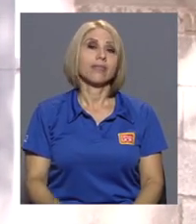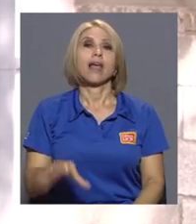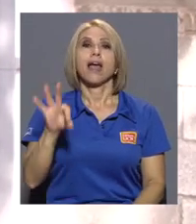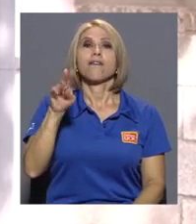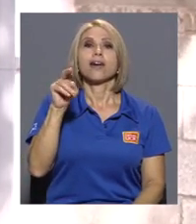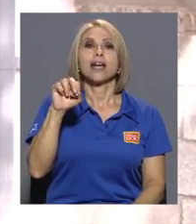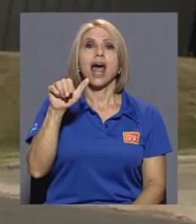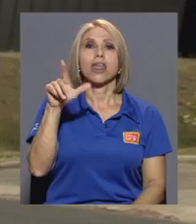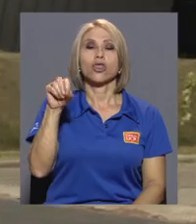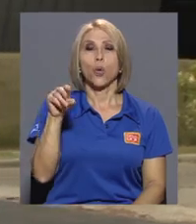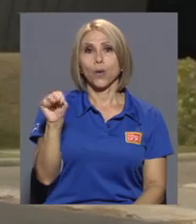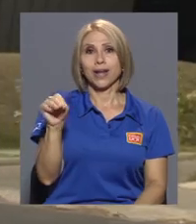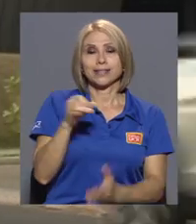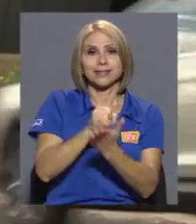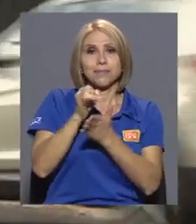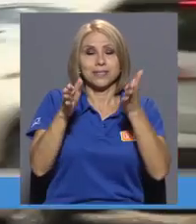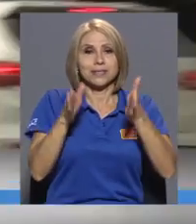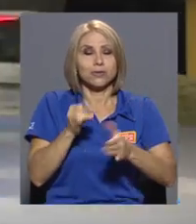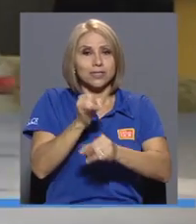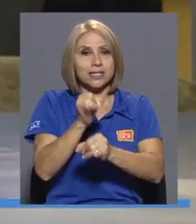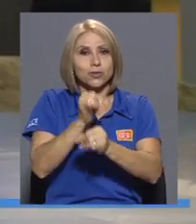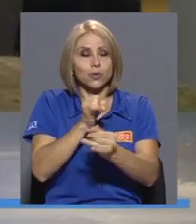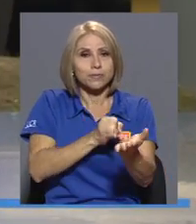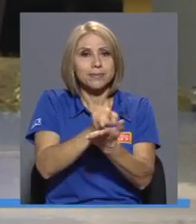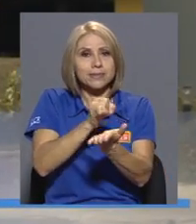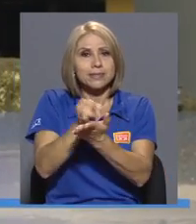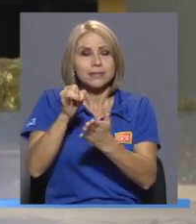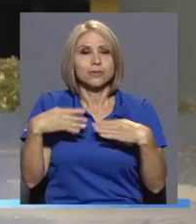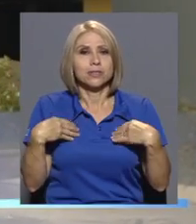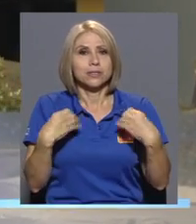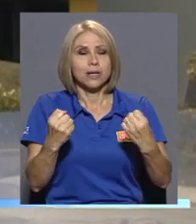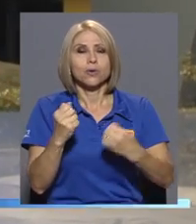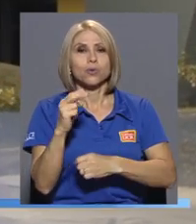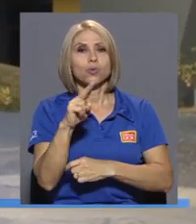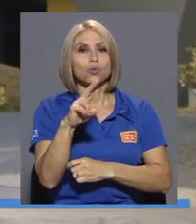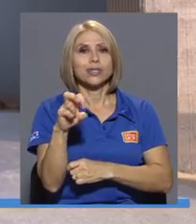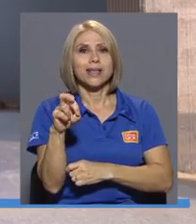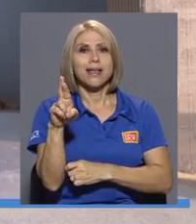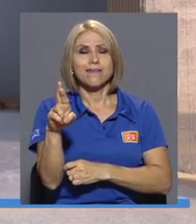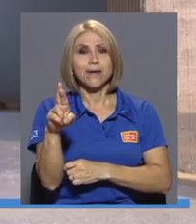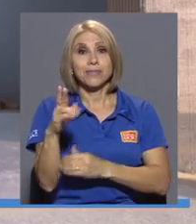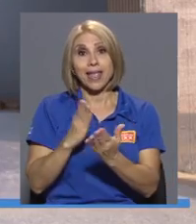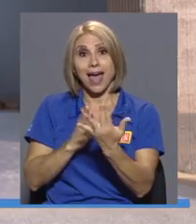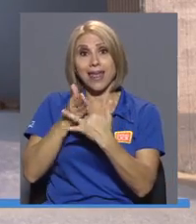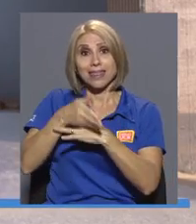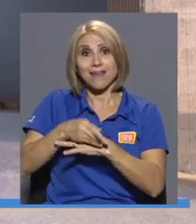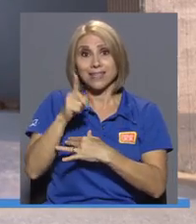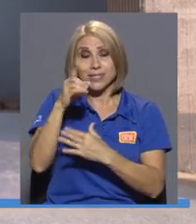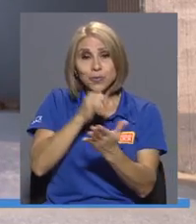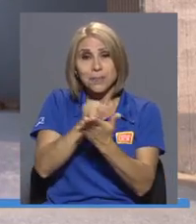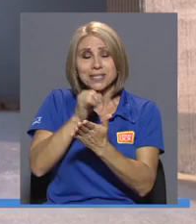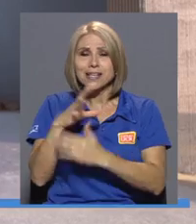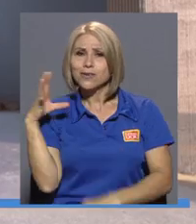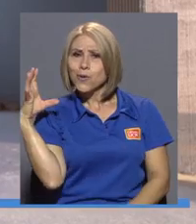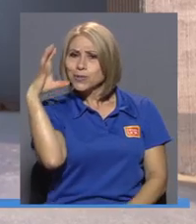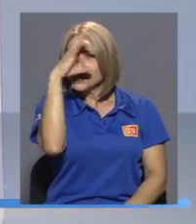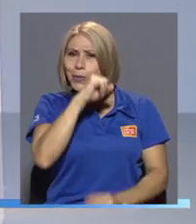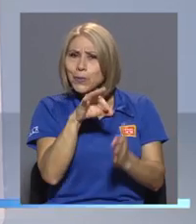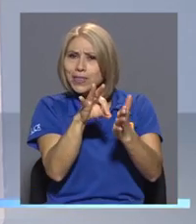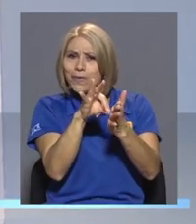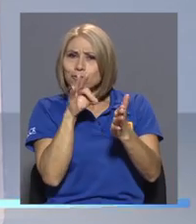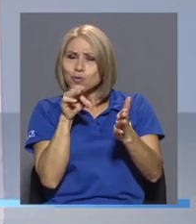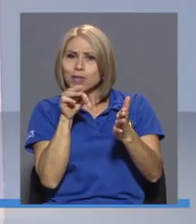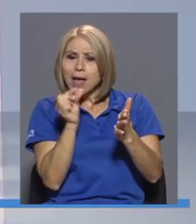Fernando Morales, investigador del Instituto de Investigaciones en Salud de la UCR, detectó por medio de una investigación que la mora podría